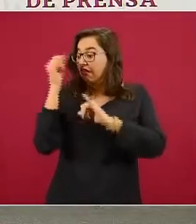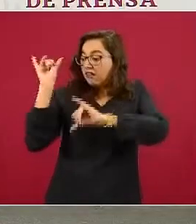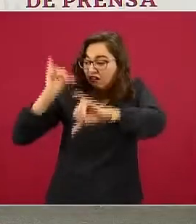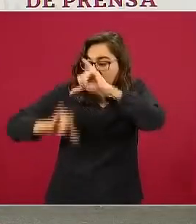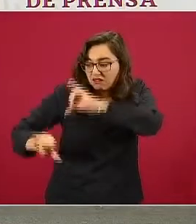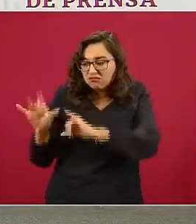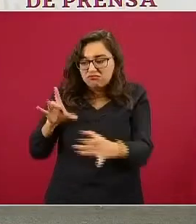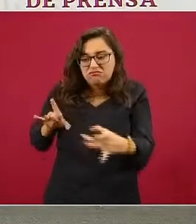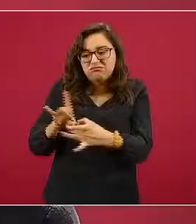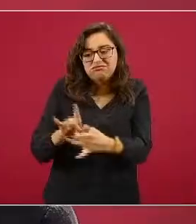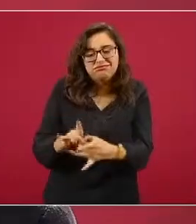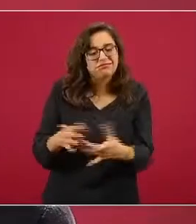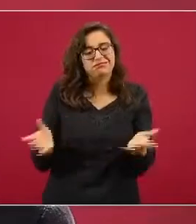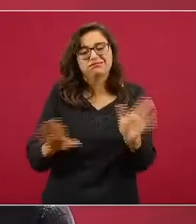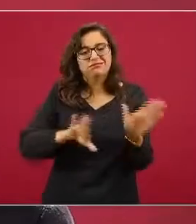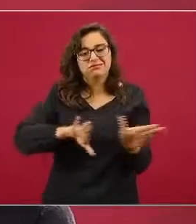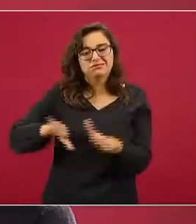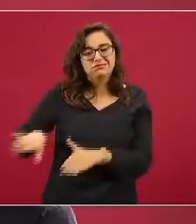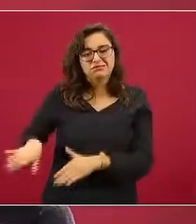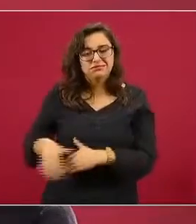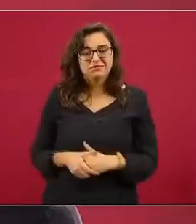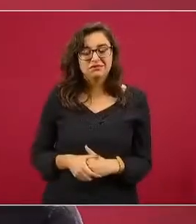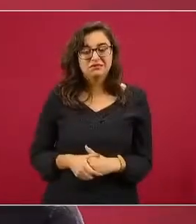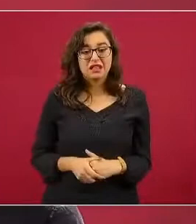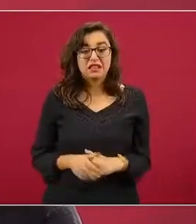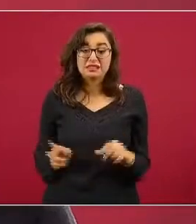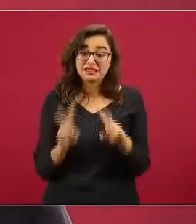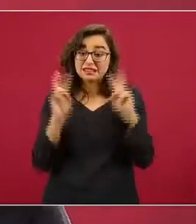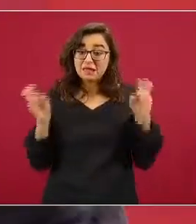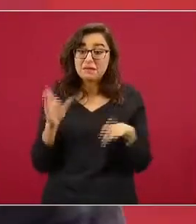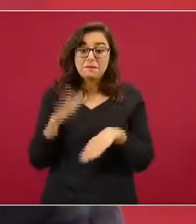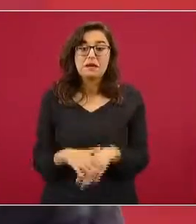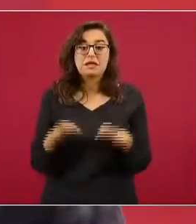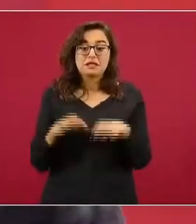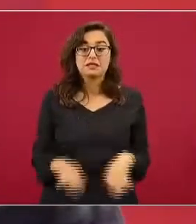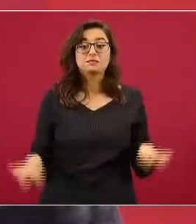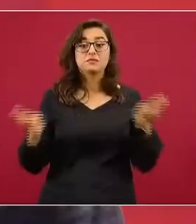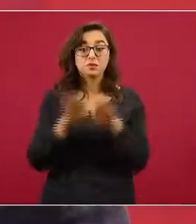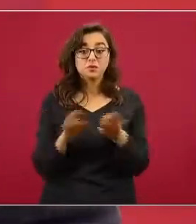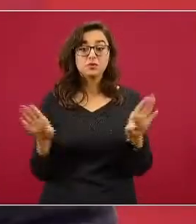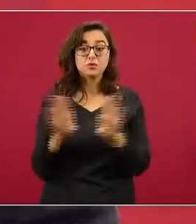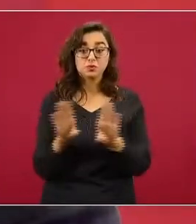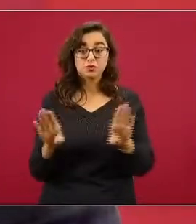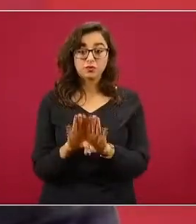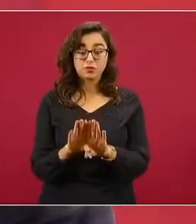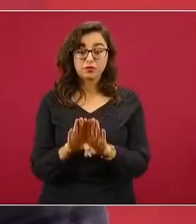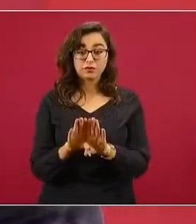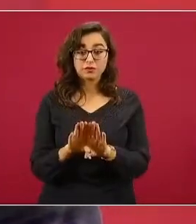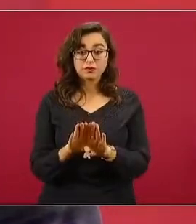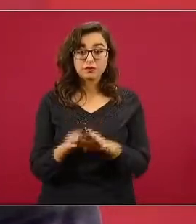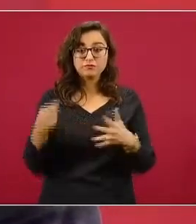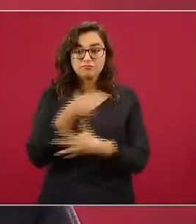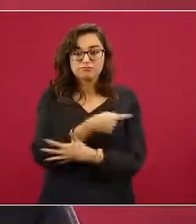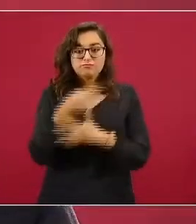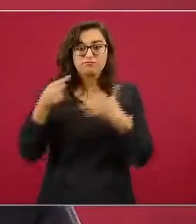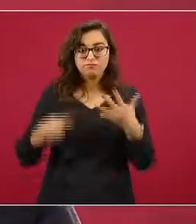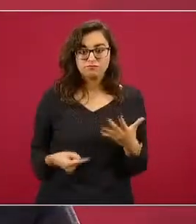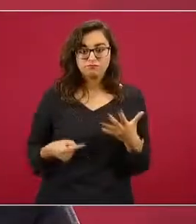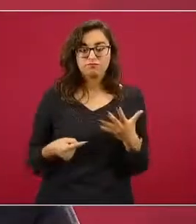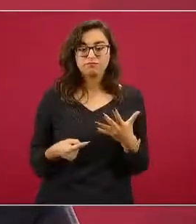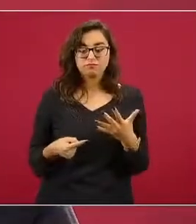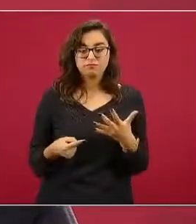pruebas y el control epidémico. La relación estriba en que se logren hacer integralmente las distintas medidas